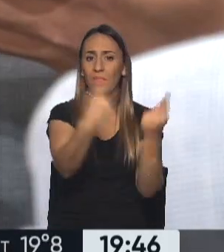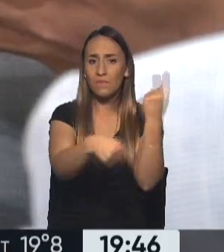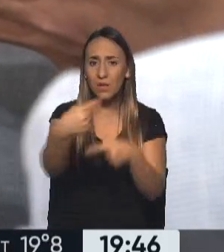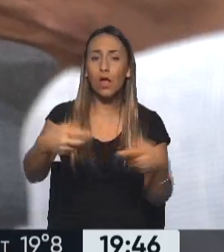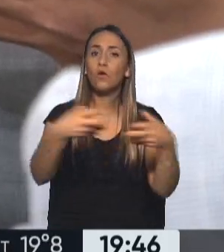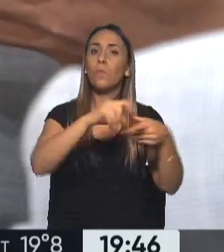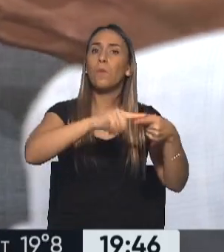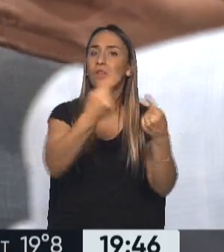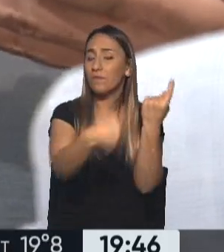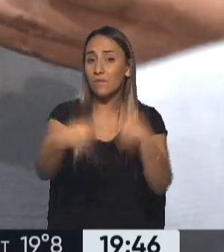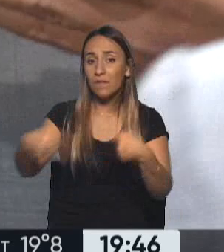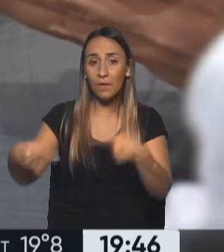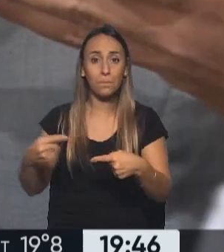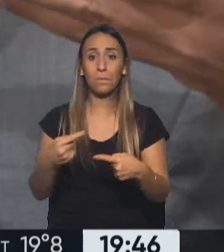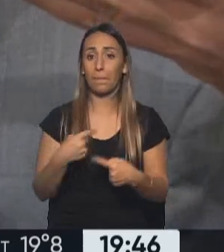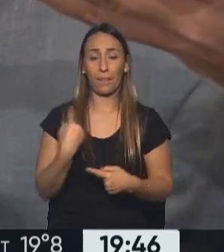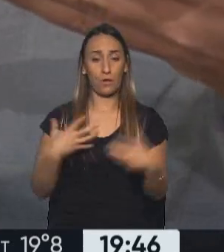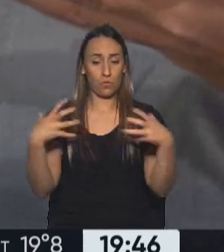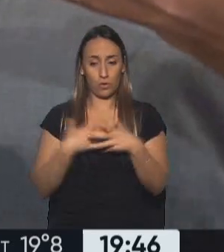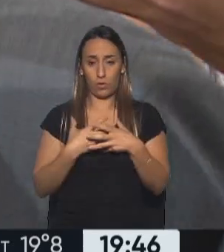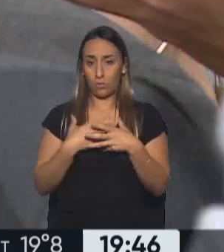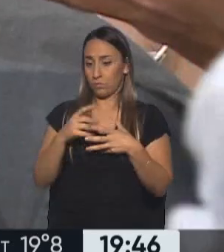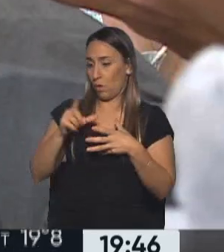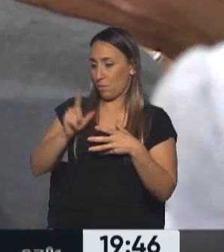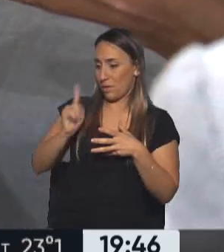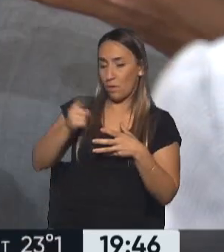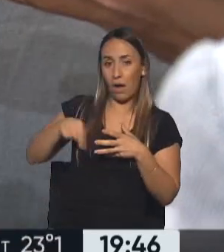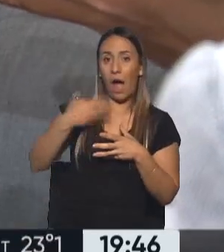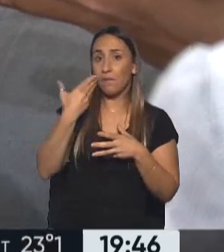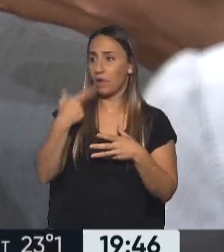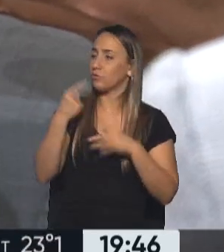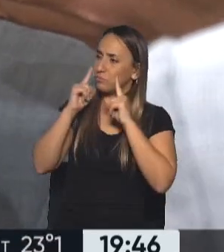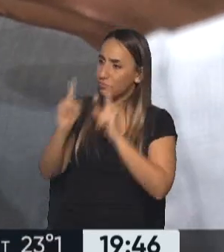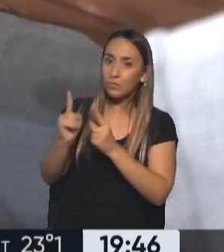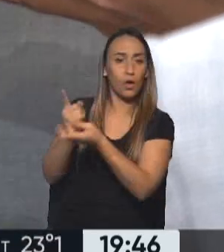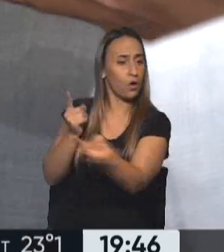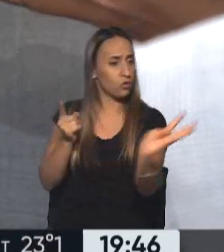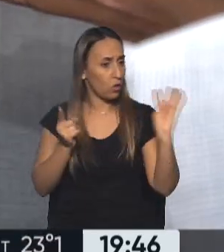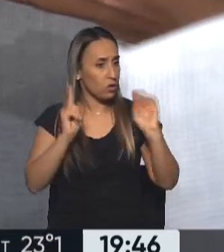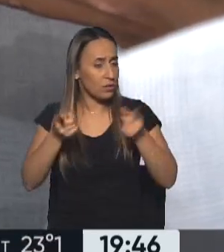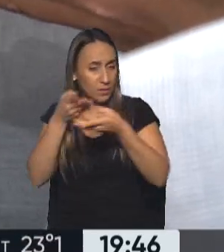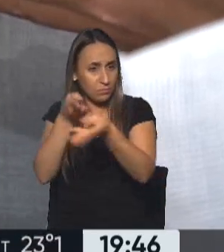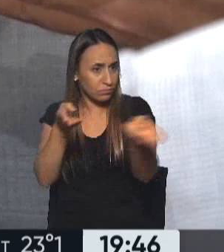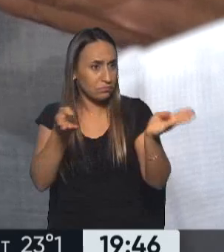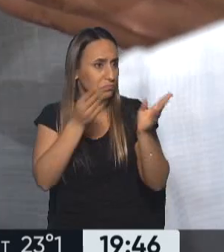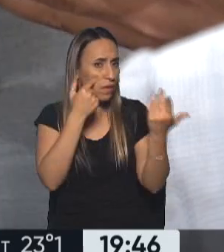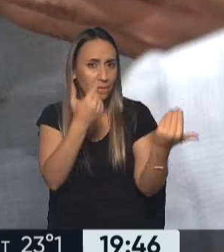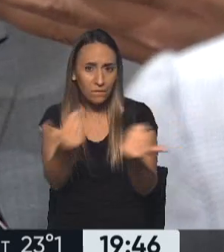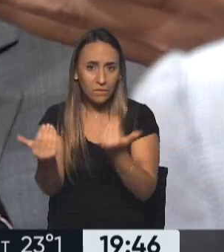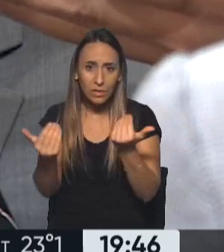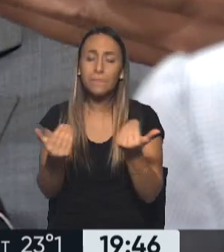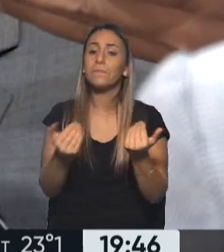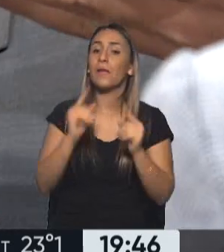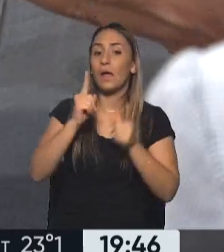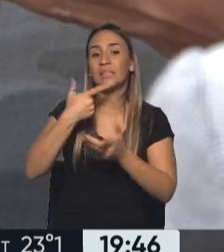espacios políticos, tanto del nuestro como de la oposición. Hemos receptado muchas inquietudes que ellos nos han planteado, también de algunos senadores